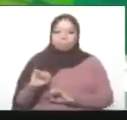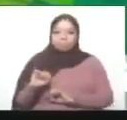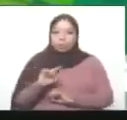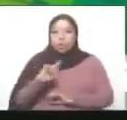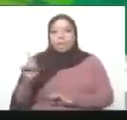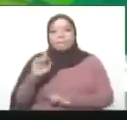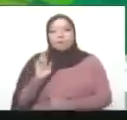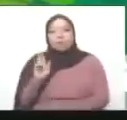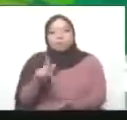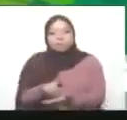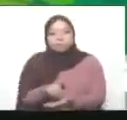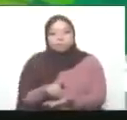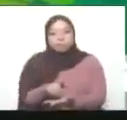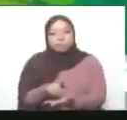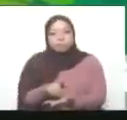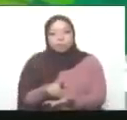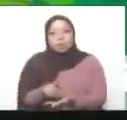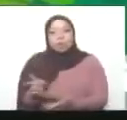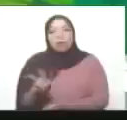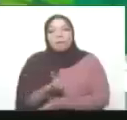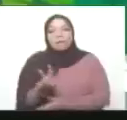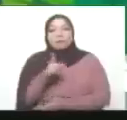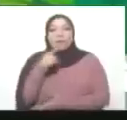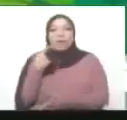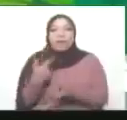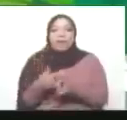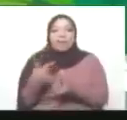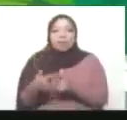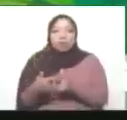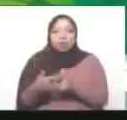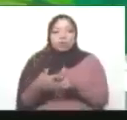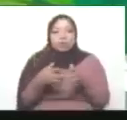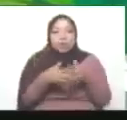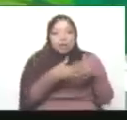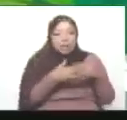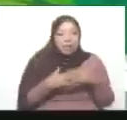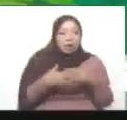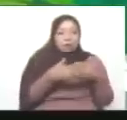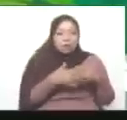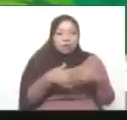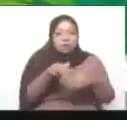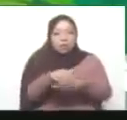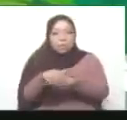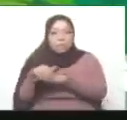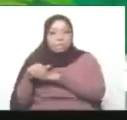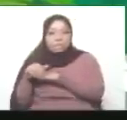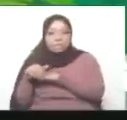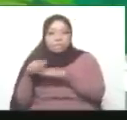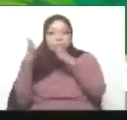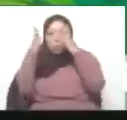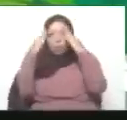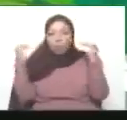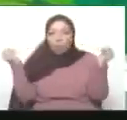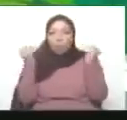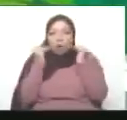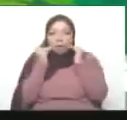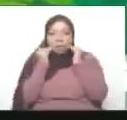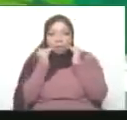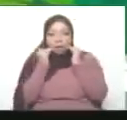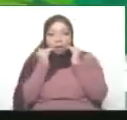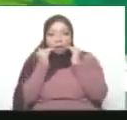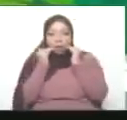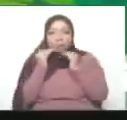participación y donde las viejas potencias imperiales de La Gran Bretaña